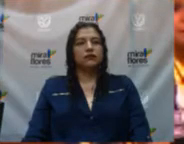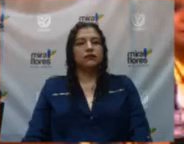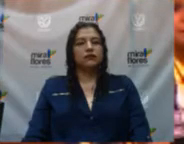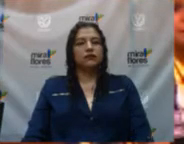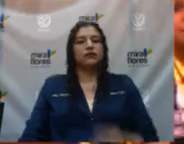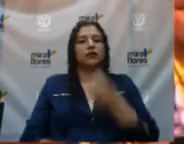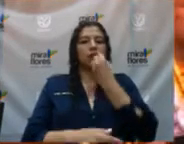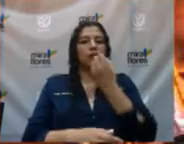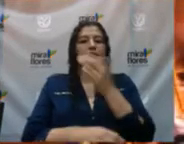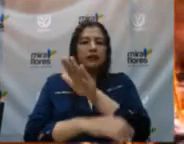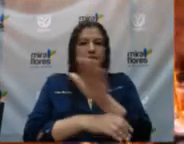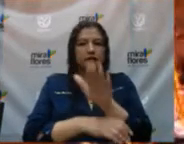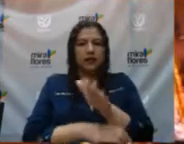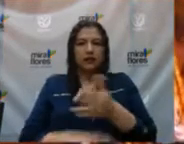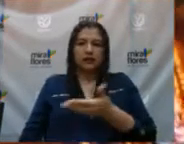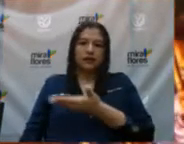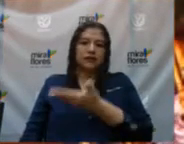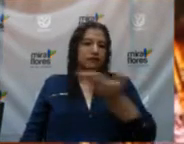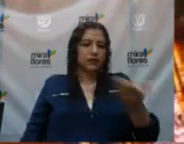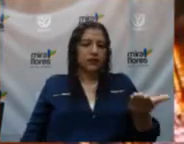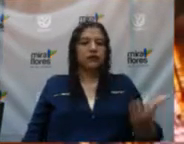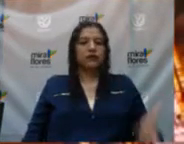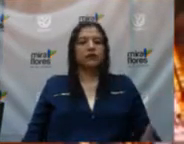Muy buenas tardes con todos.